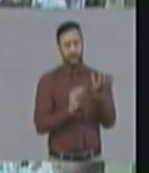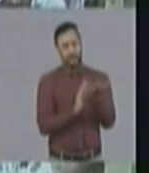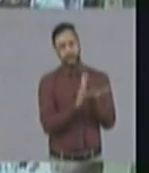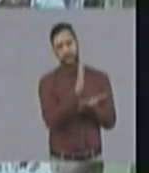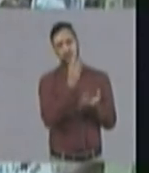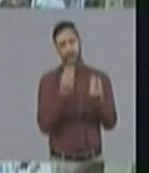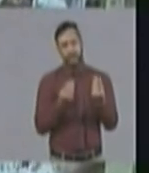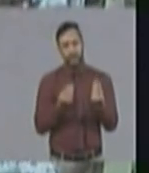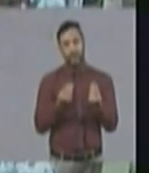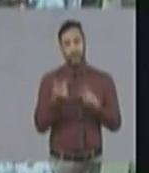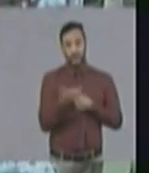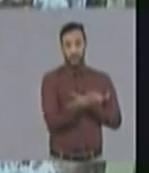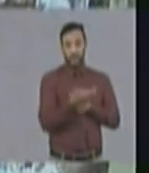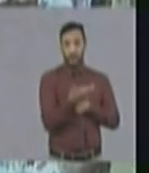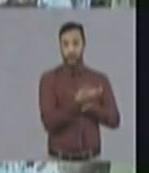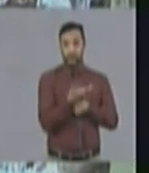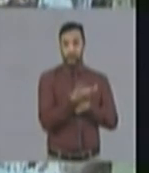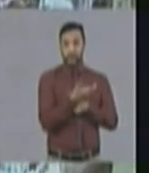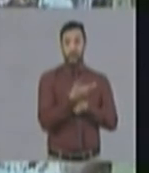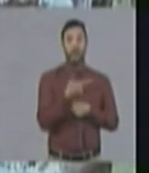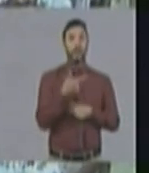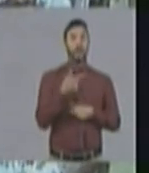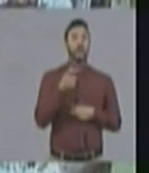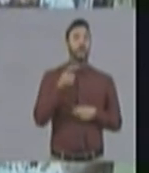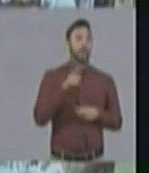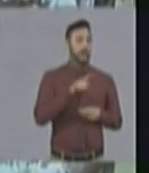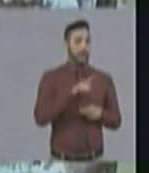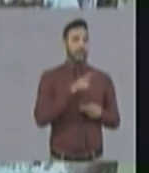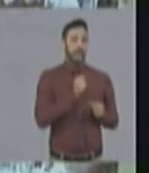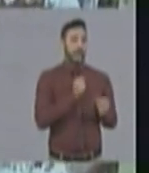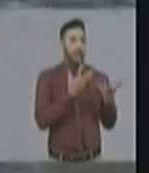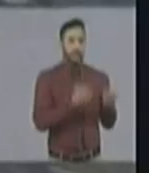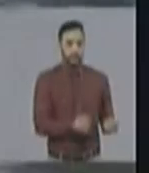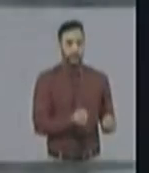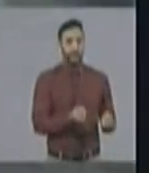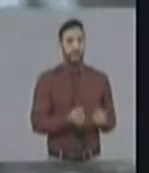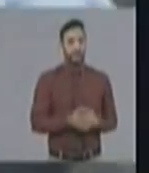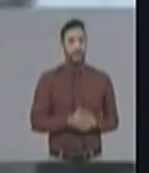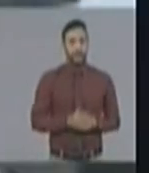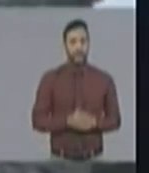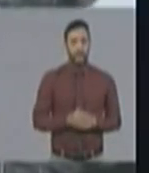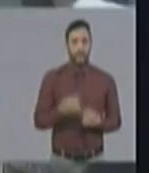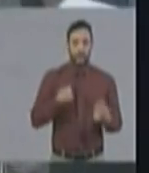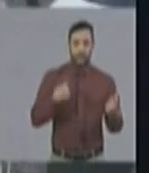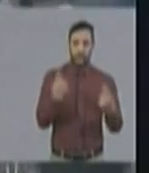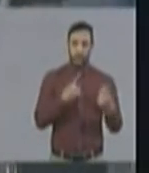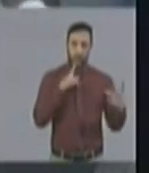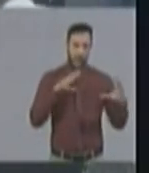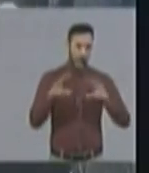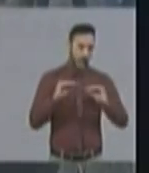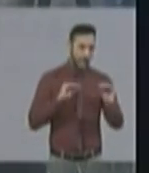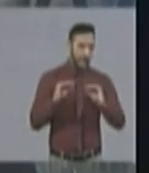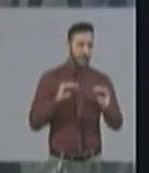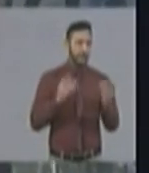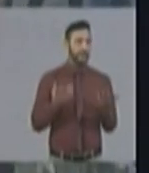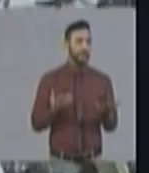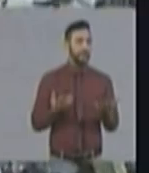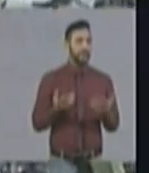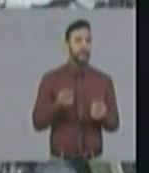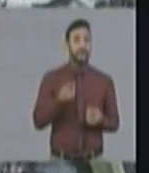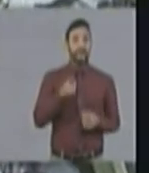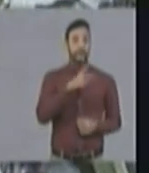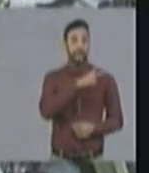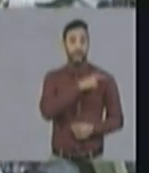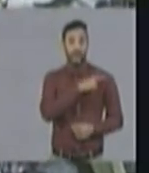Cuba tratando de extinguir totalmente las llamas. Nosotros hablamos con directivos de la